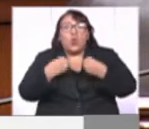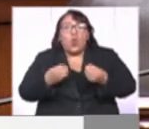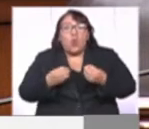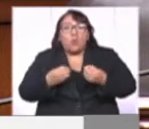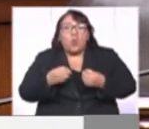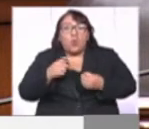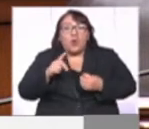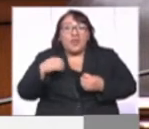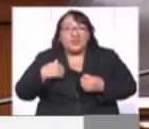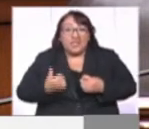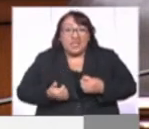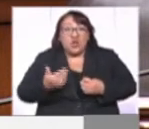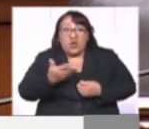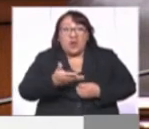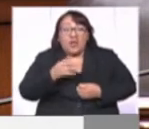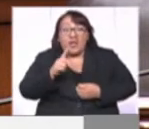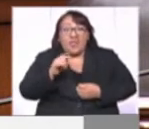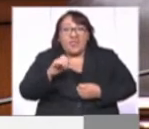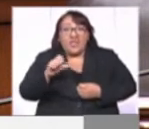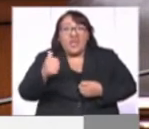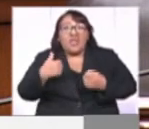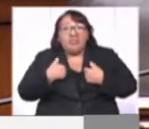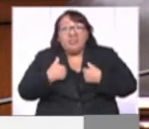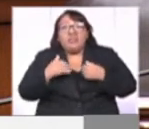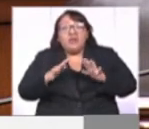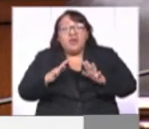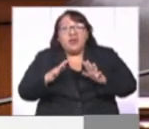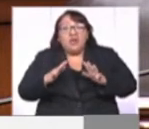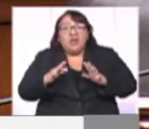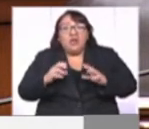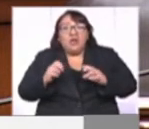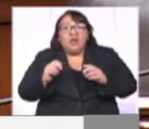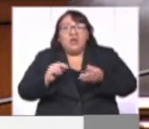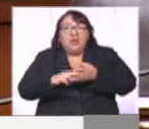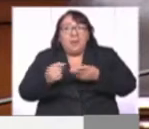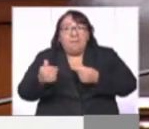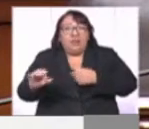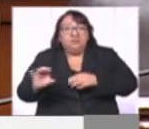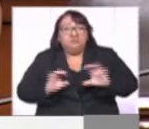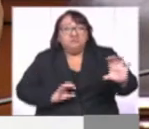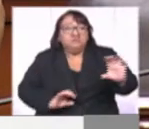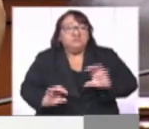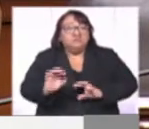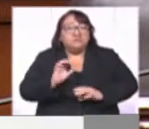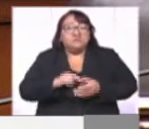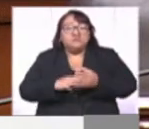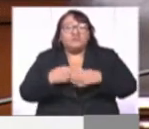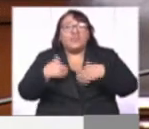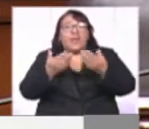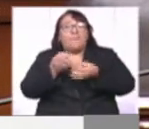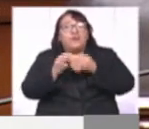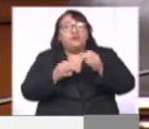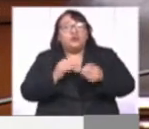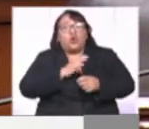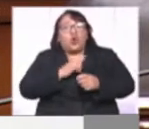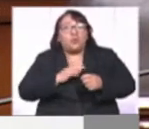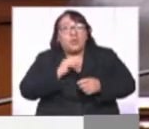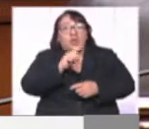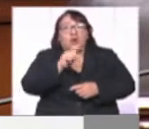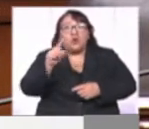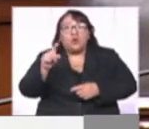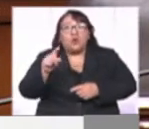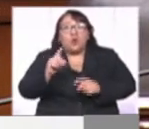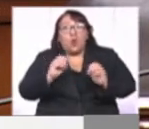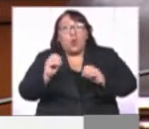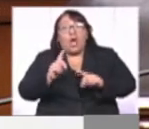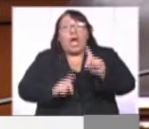esta señora habría obtenido supuestamente dádivas a cambio de darle presupuesto del Estado, no solo tal